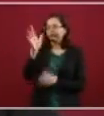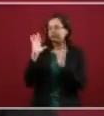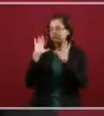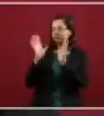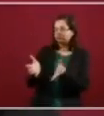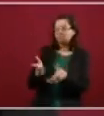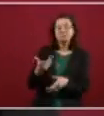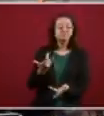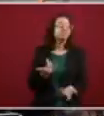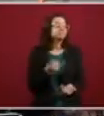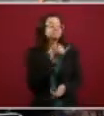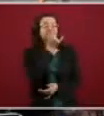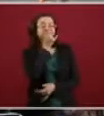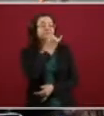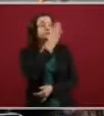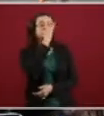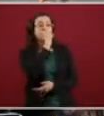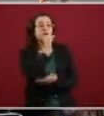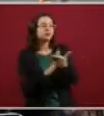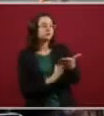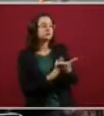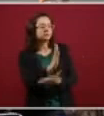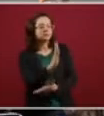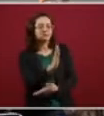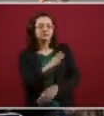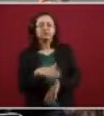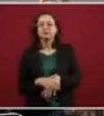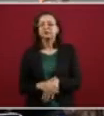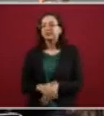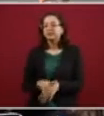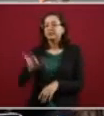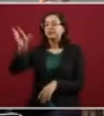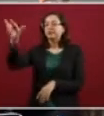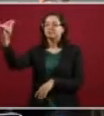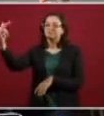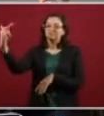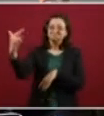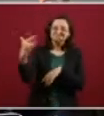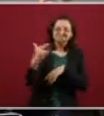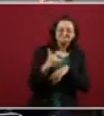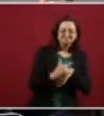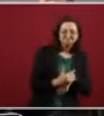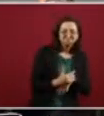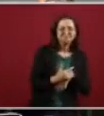pero no pueden pasar al espacio aéreo. Entonces hubo que retornar a Lima.